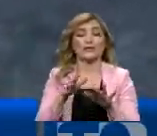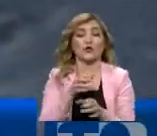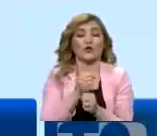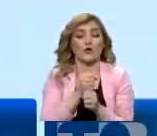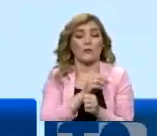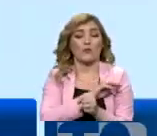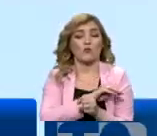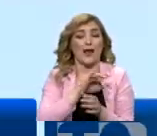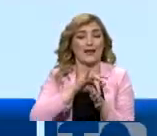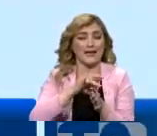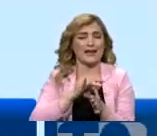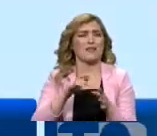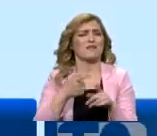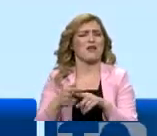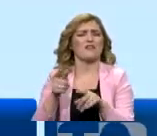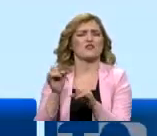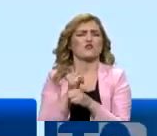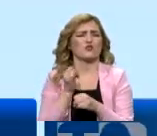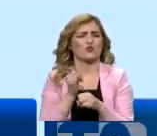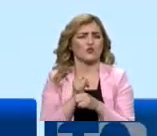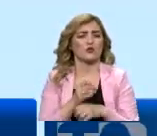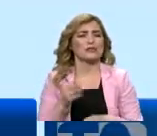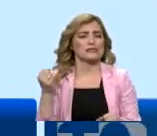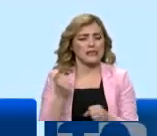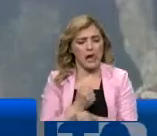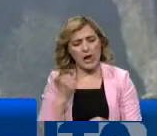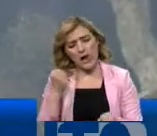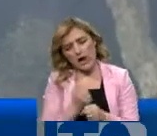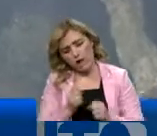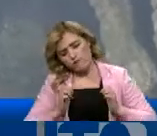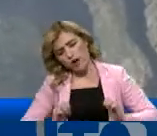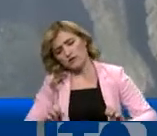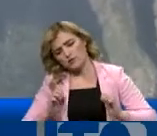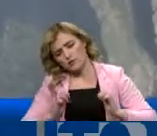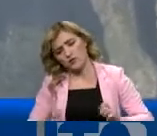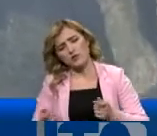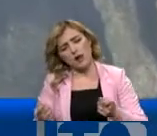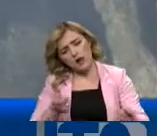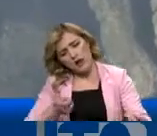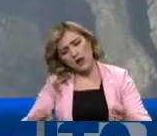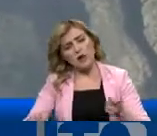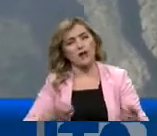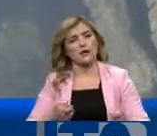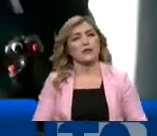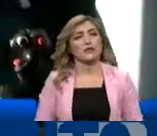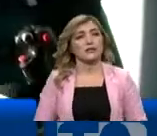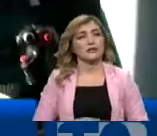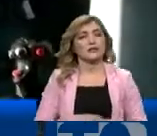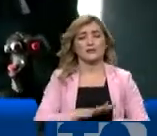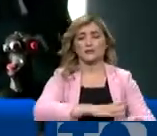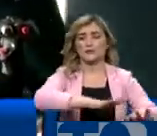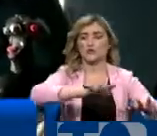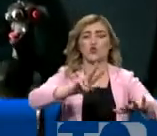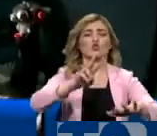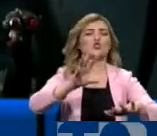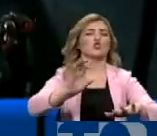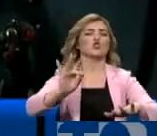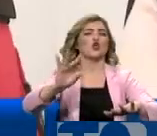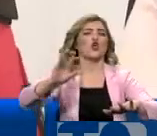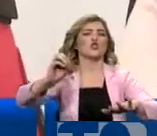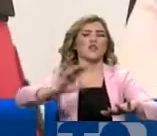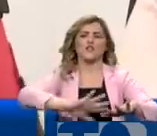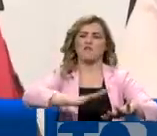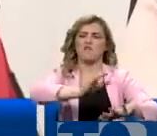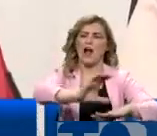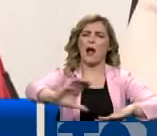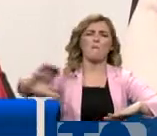Seguridad y Riesgos, entre otras entidades, combatieron el voraz incendio que consumió 280 hectáreas de vegetación.